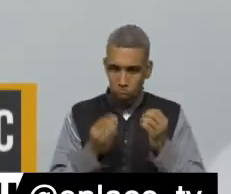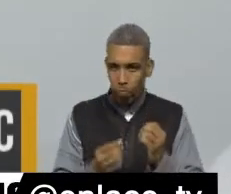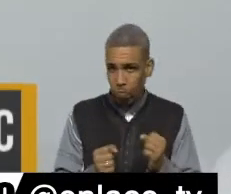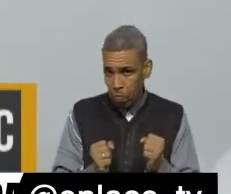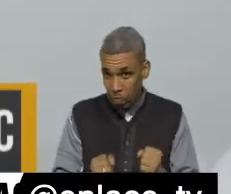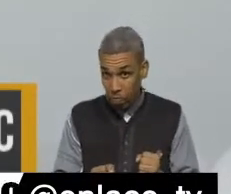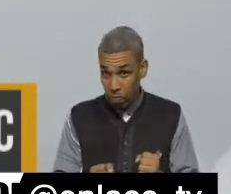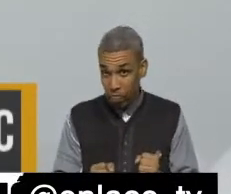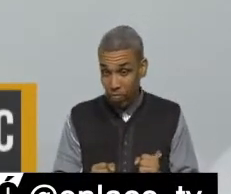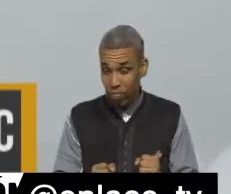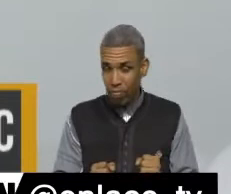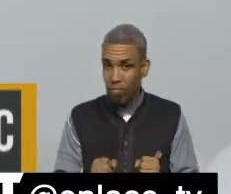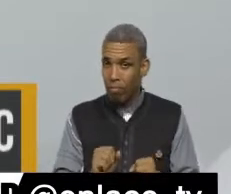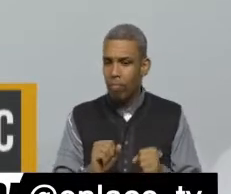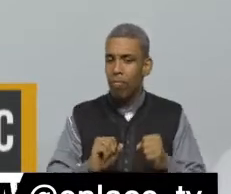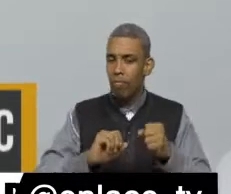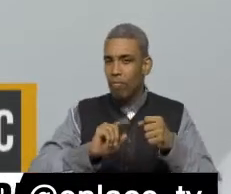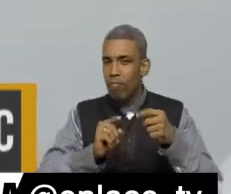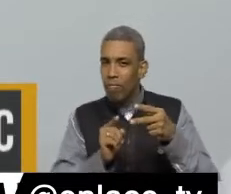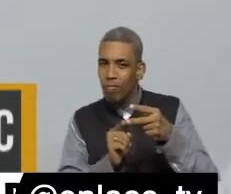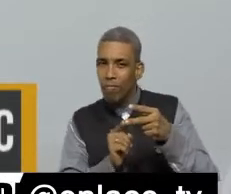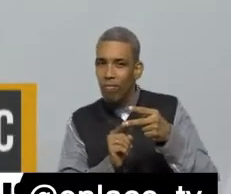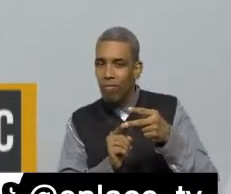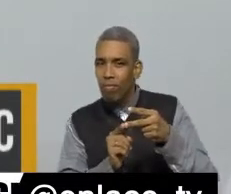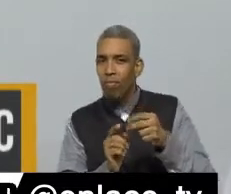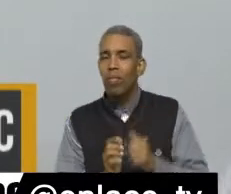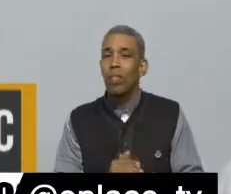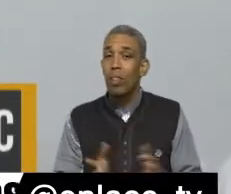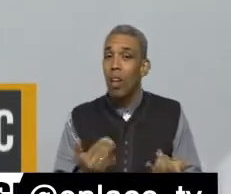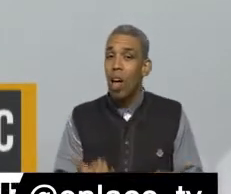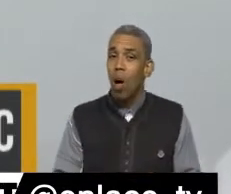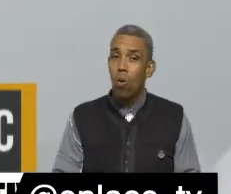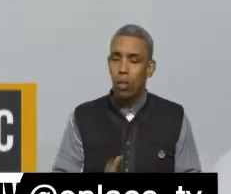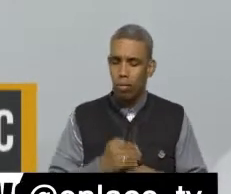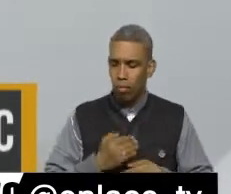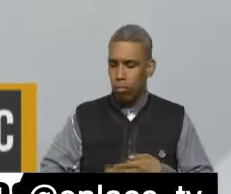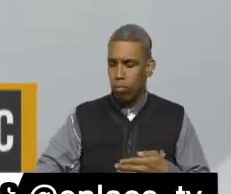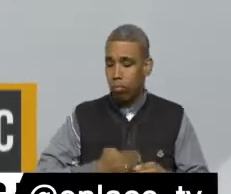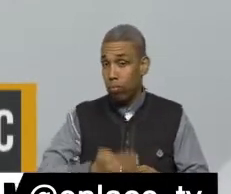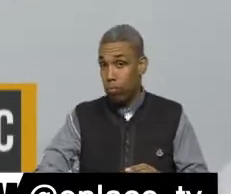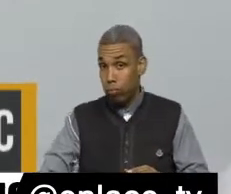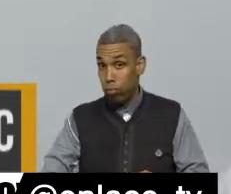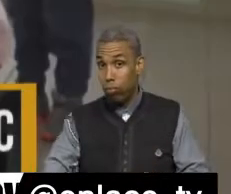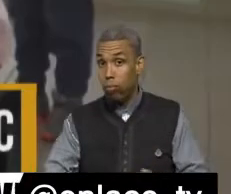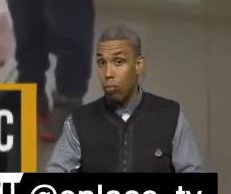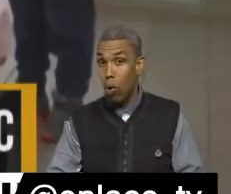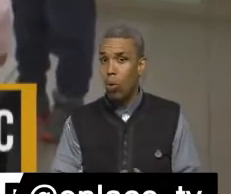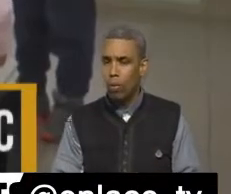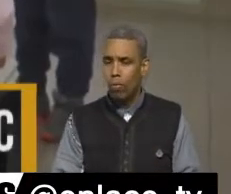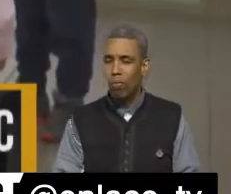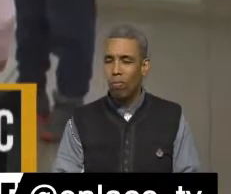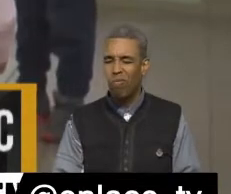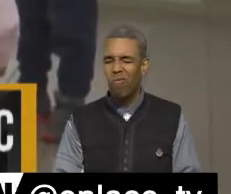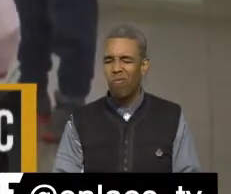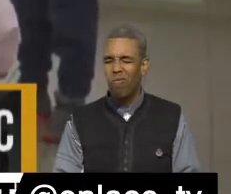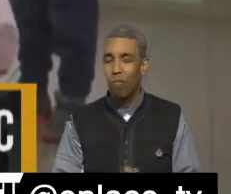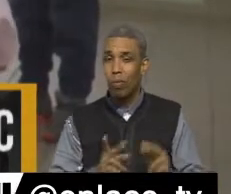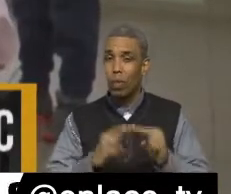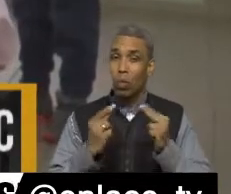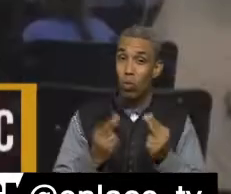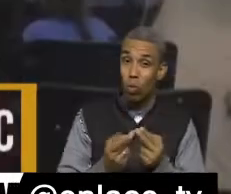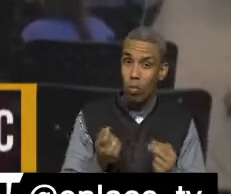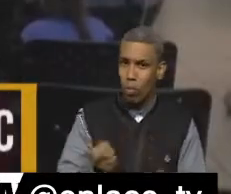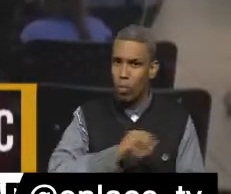pobladores, sino también porque estamos entrando en un proceso grande y maravilloso que es el ecoturismo. En esta primera sesión también